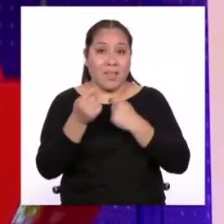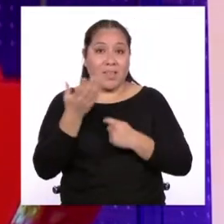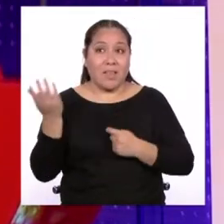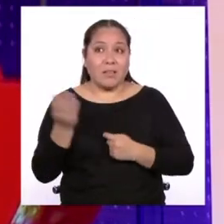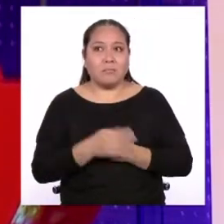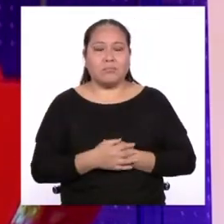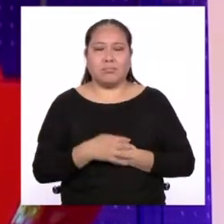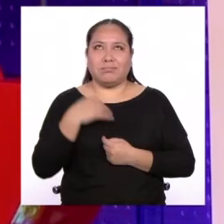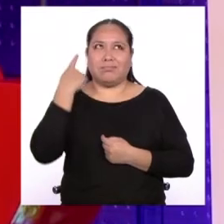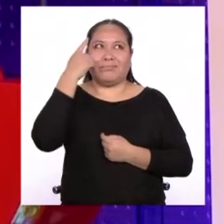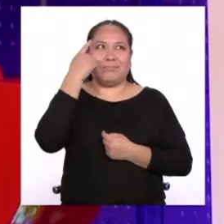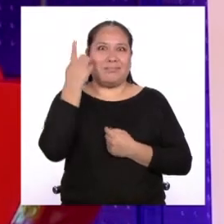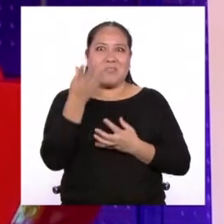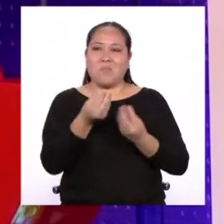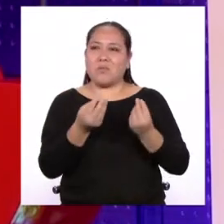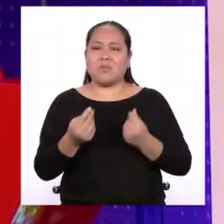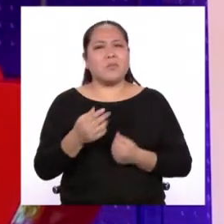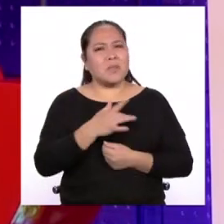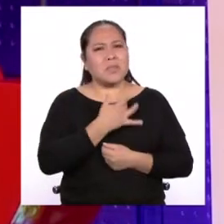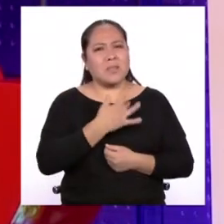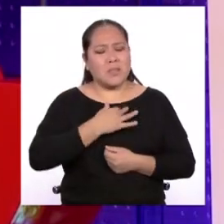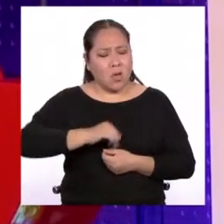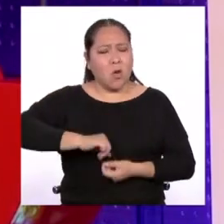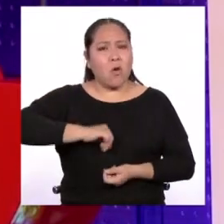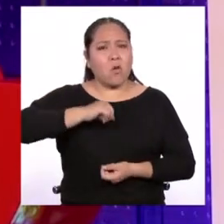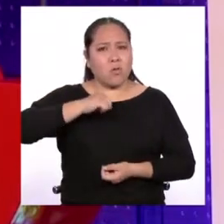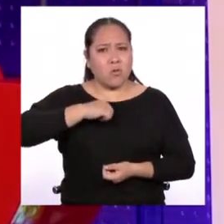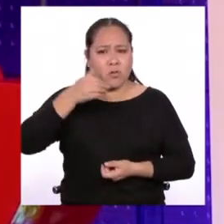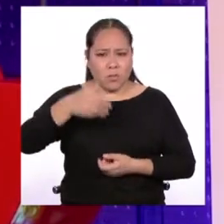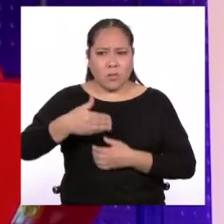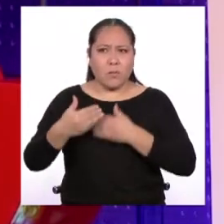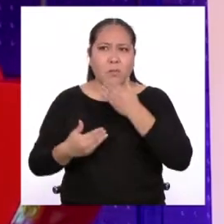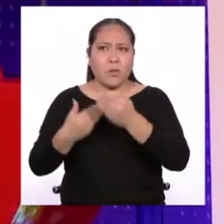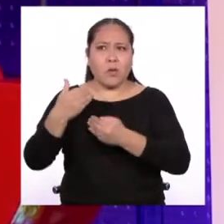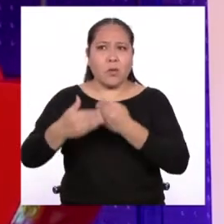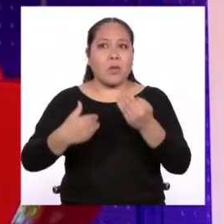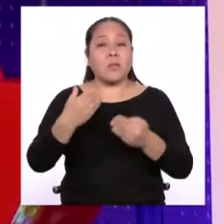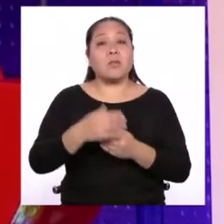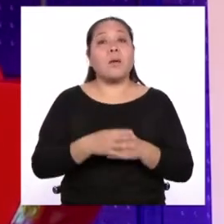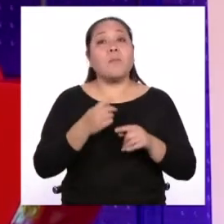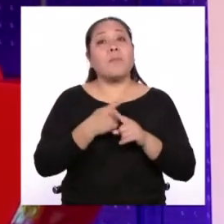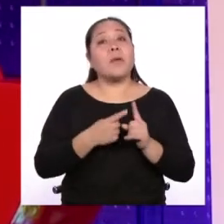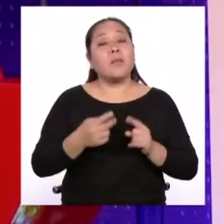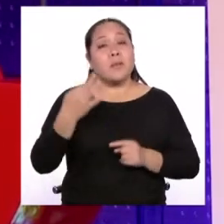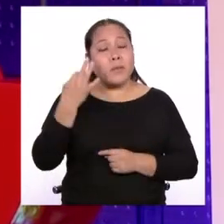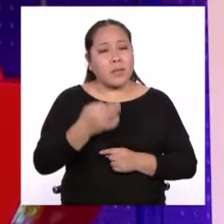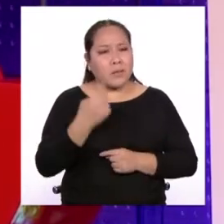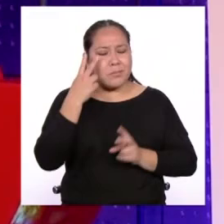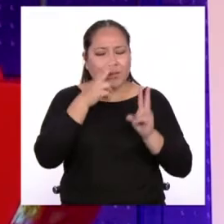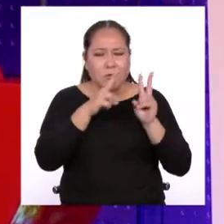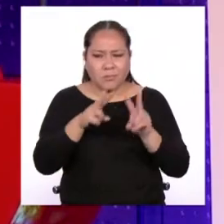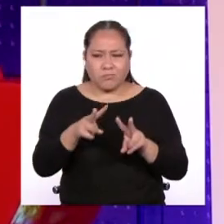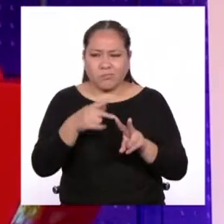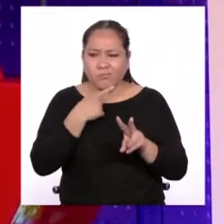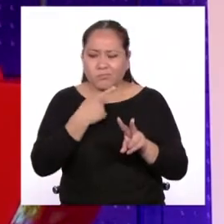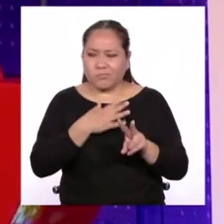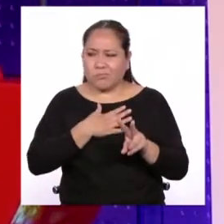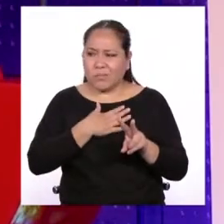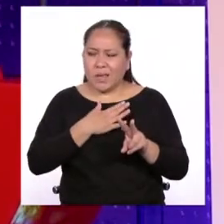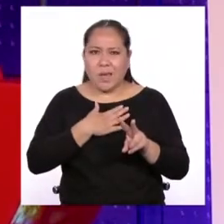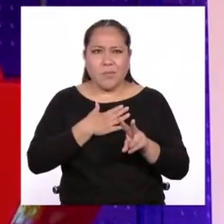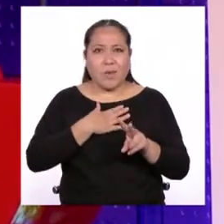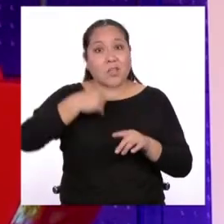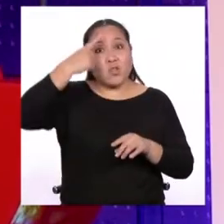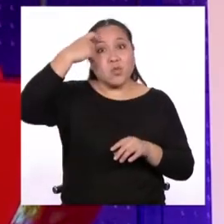Estoy muy orgullosa por lo avanzado. Sin embargo, reconozco que mi sueño de llegar con el